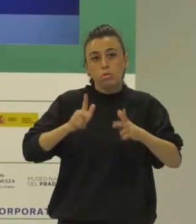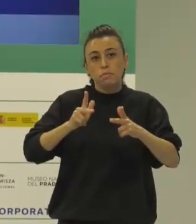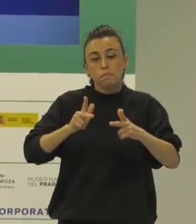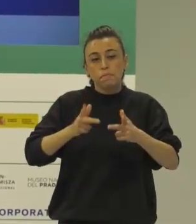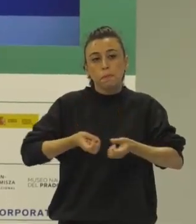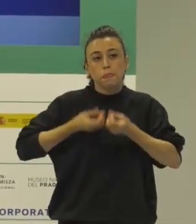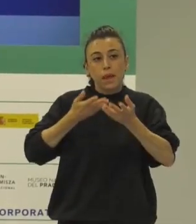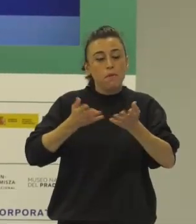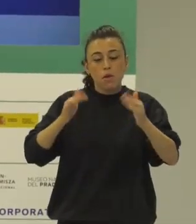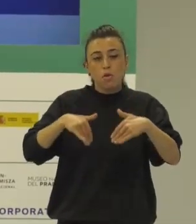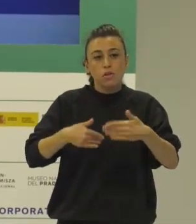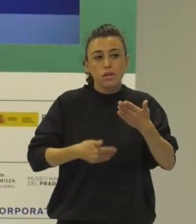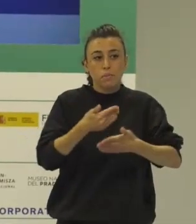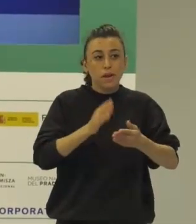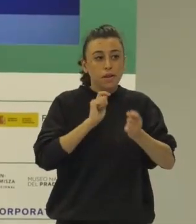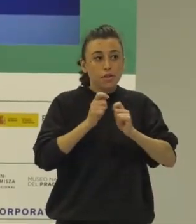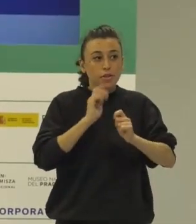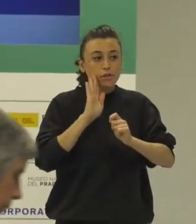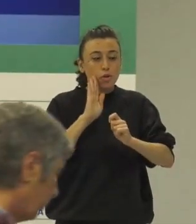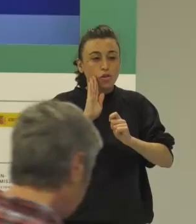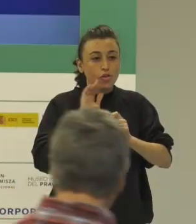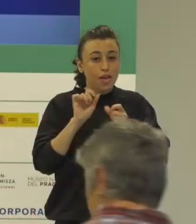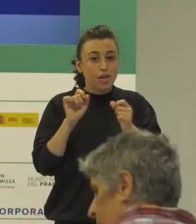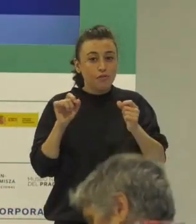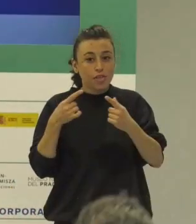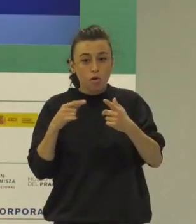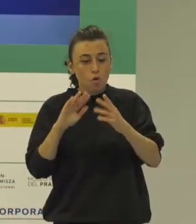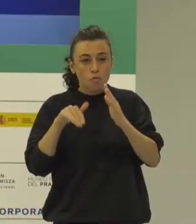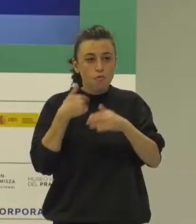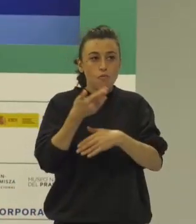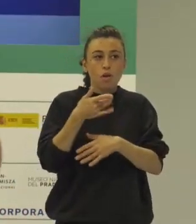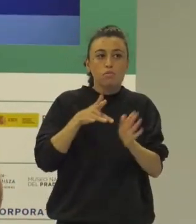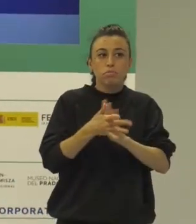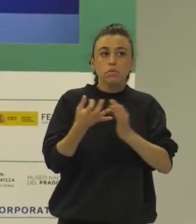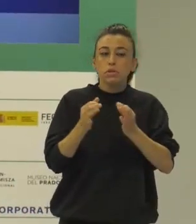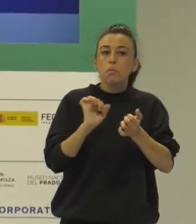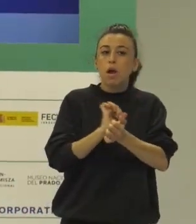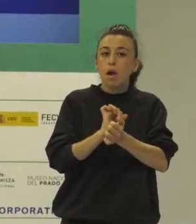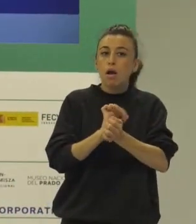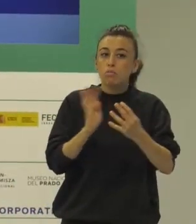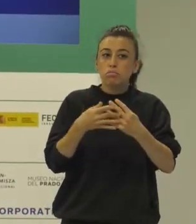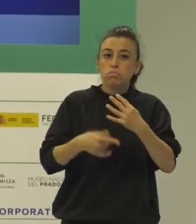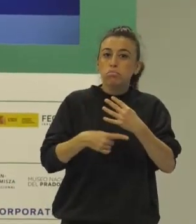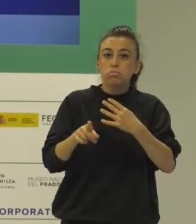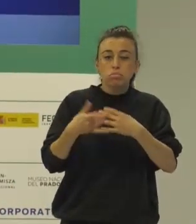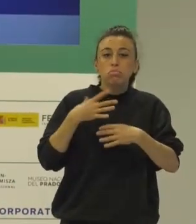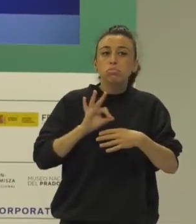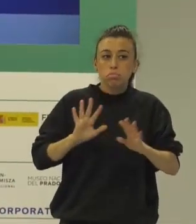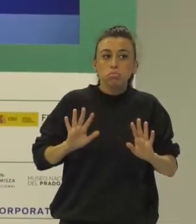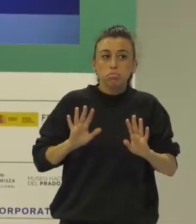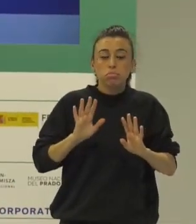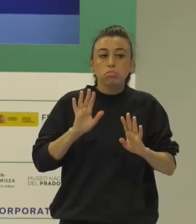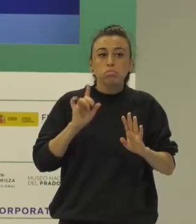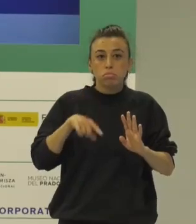periodismo fuera del oficialismo implica que puedas ir a la cárcel, que te intervenga en la